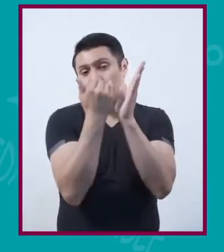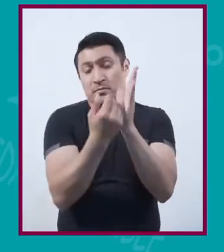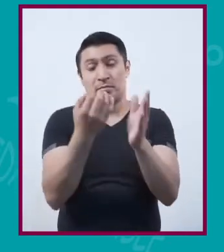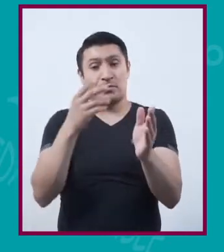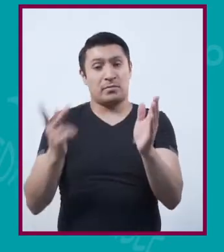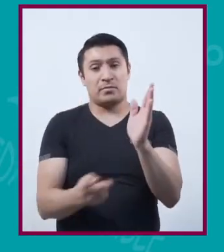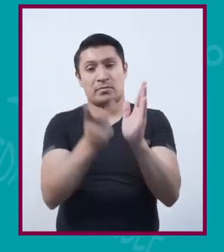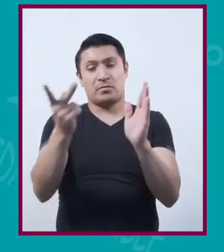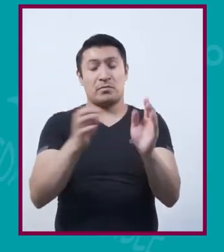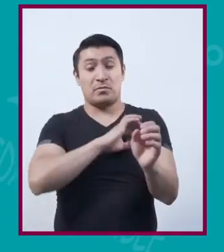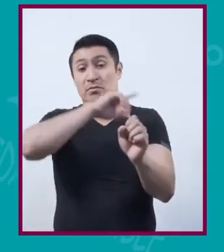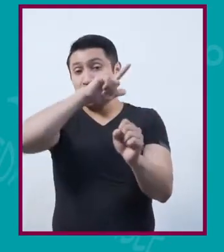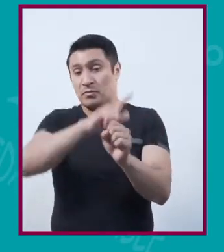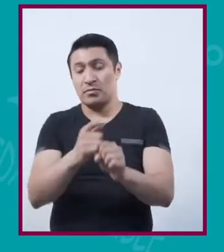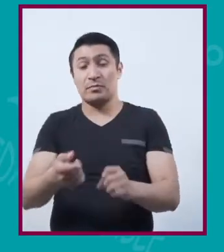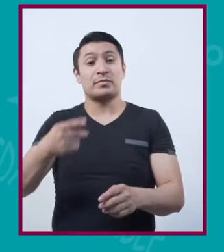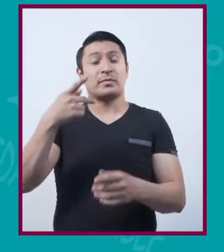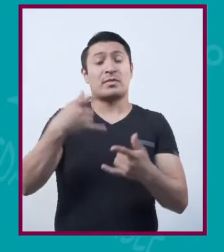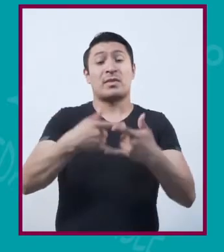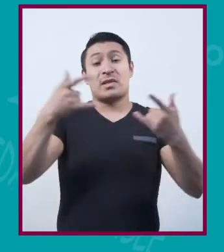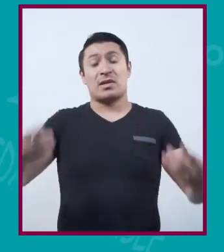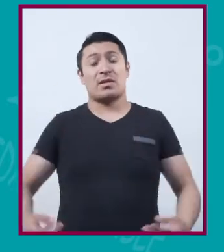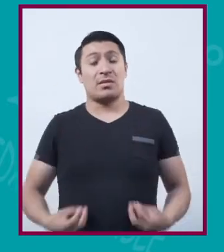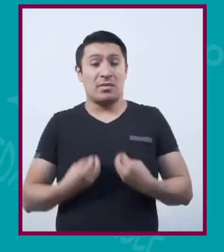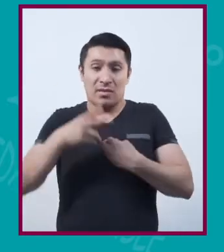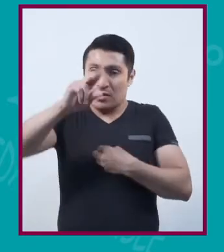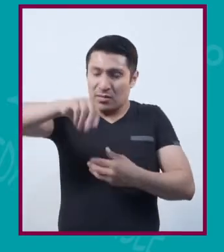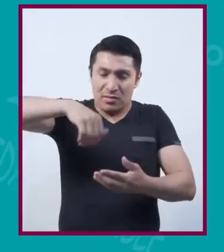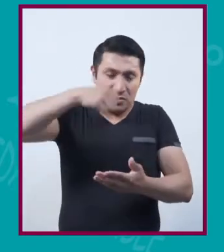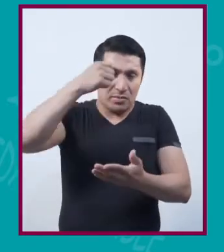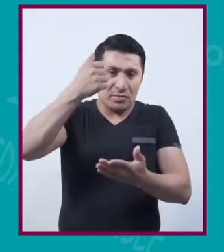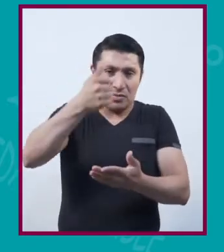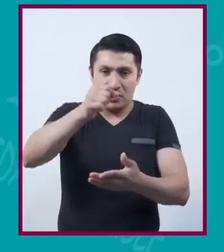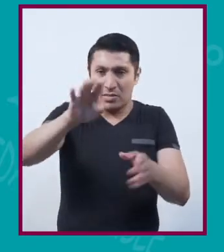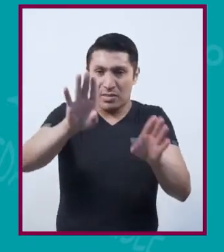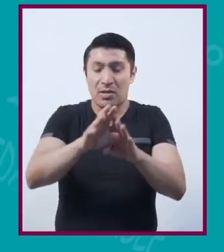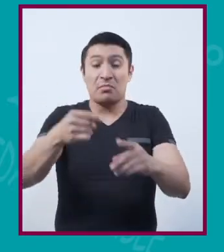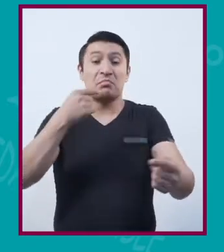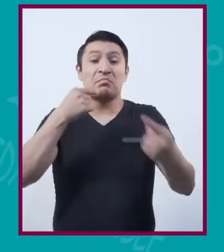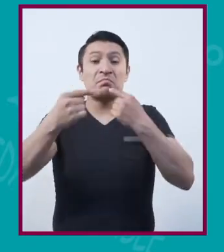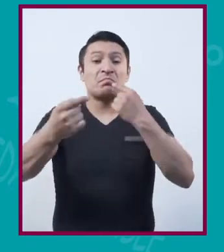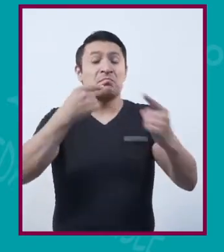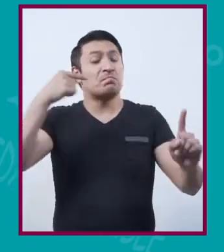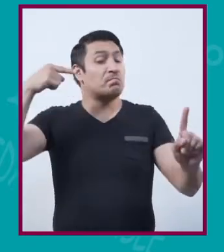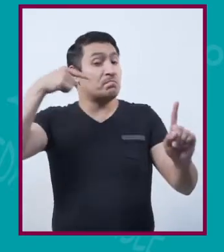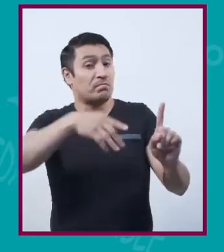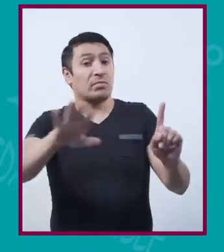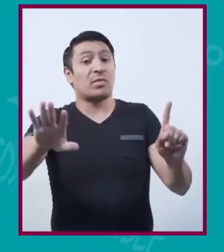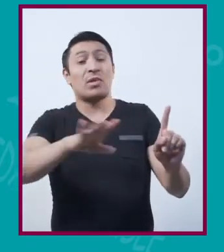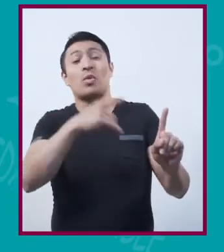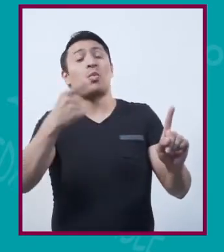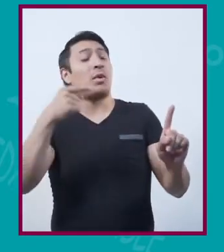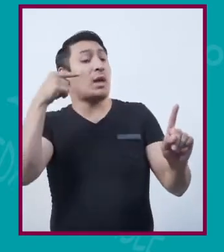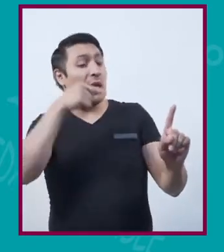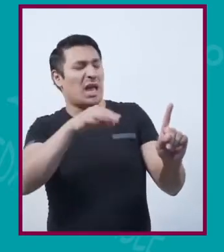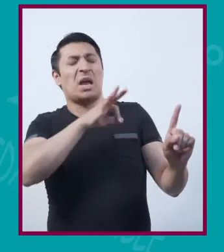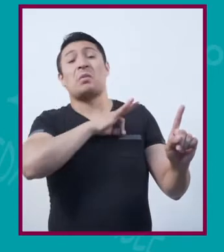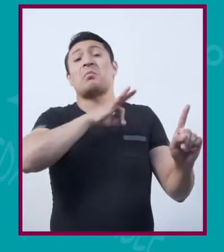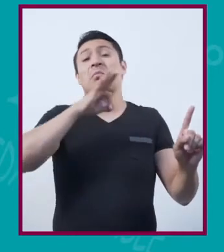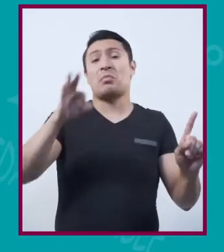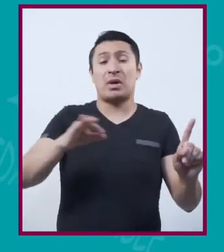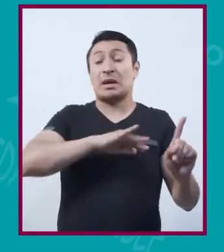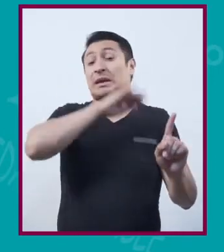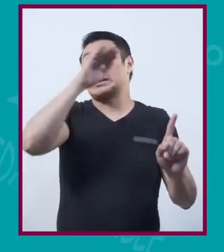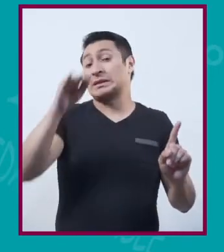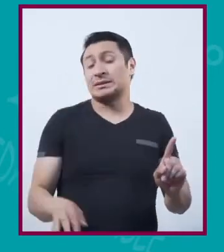una agenda de preguntas especiales. En la biografía no necesariamente ocurre el diálogo con el biografiado, porque